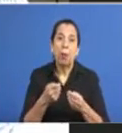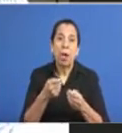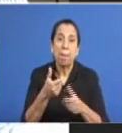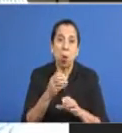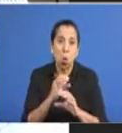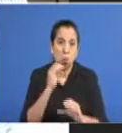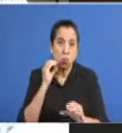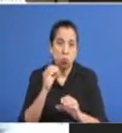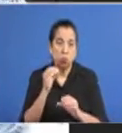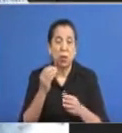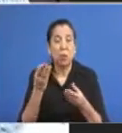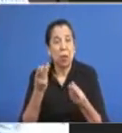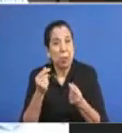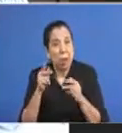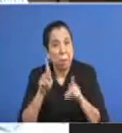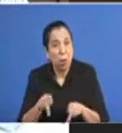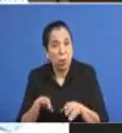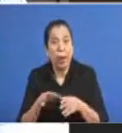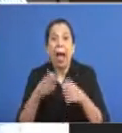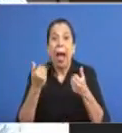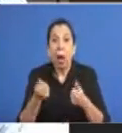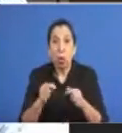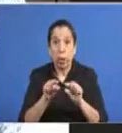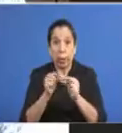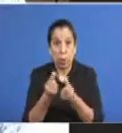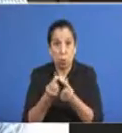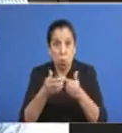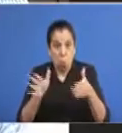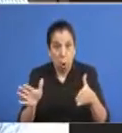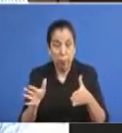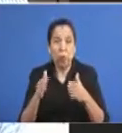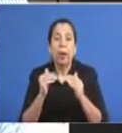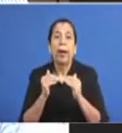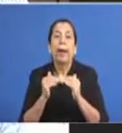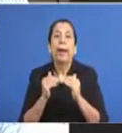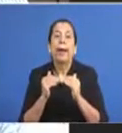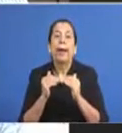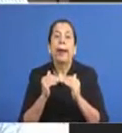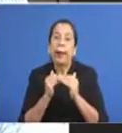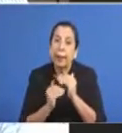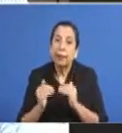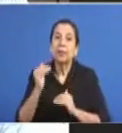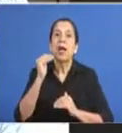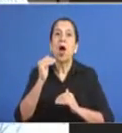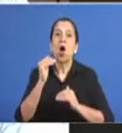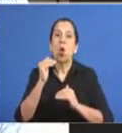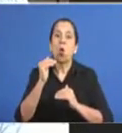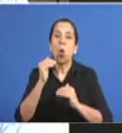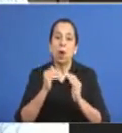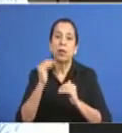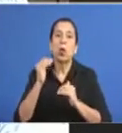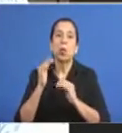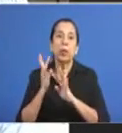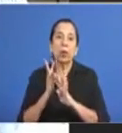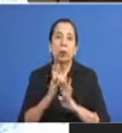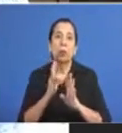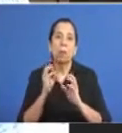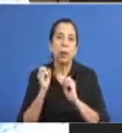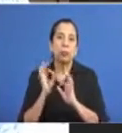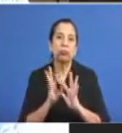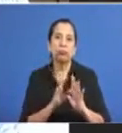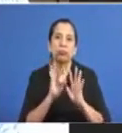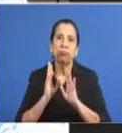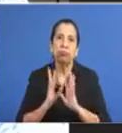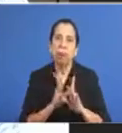calle. Ahora que se abrió el primer bloque, está aumentando la oferta de autobuses a la demanda